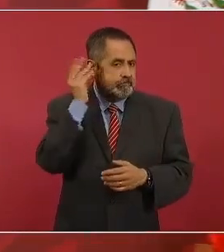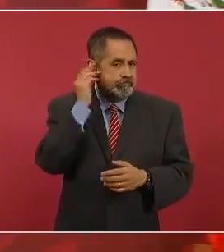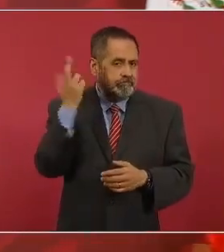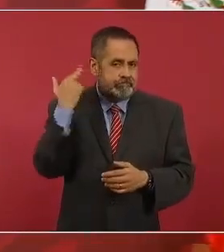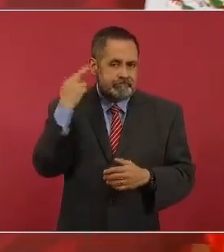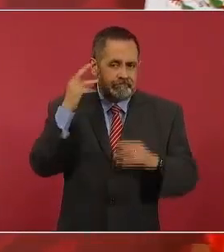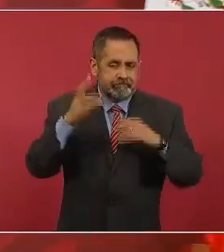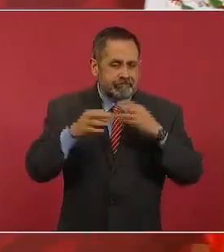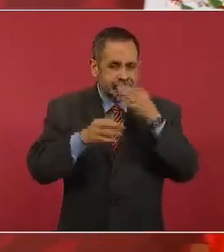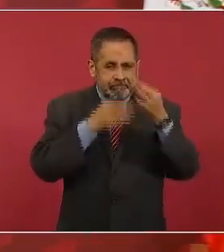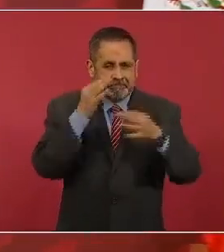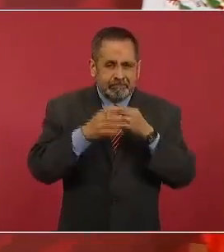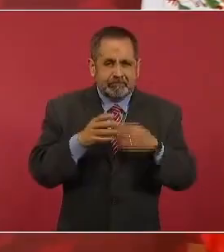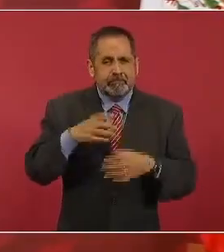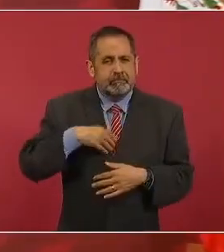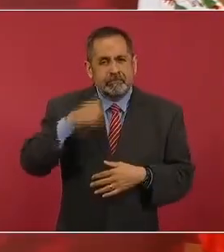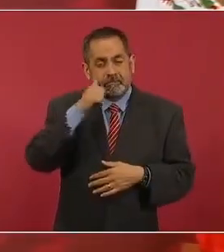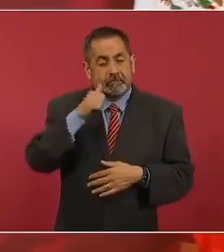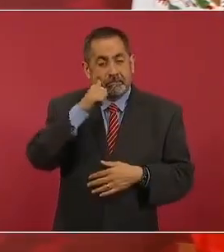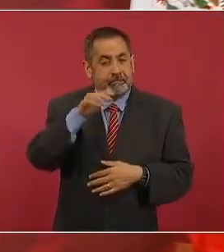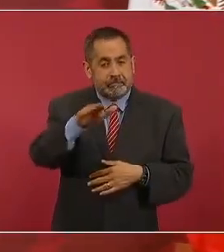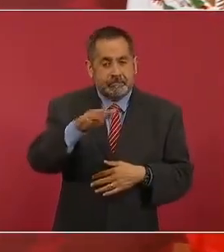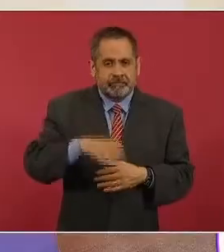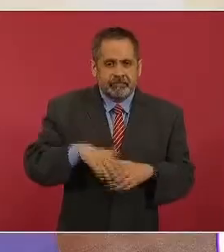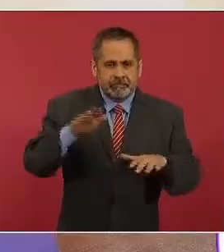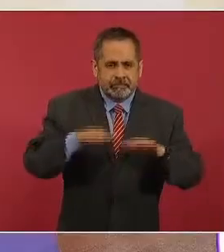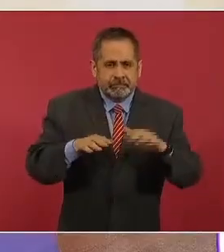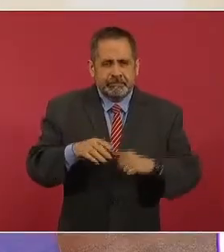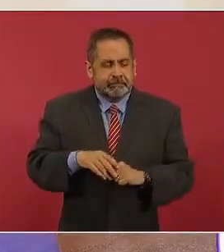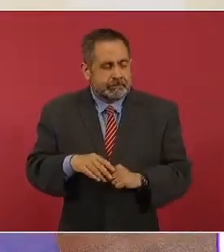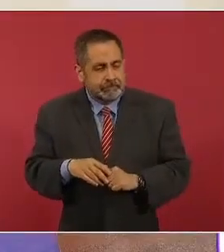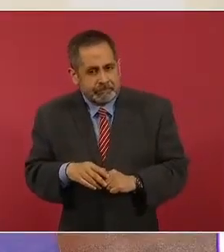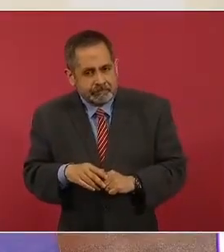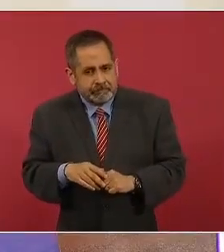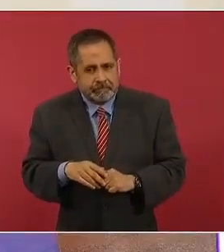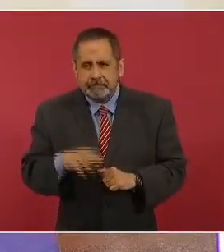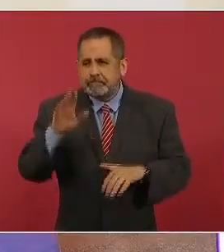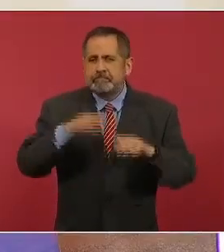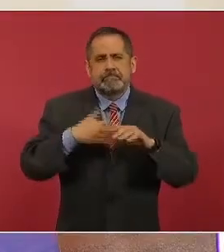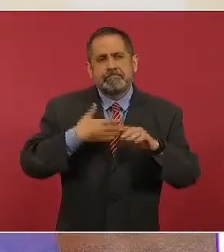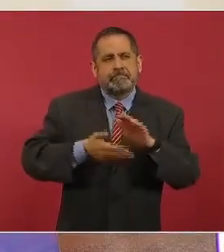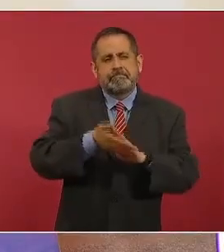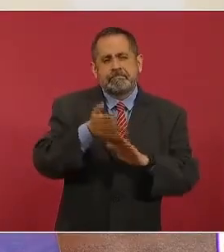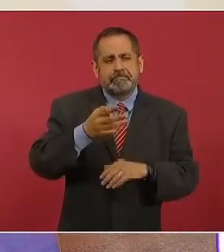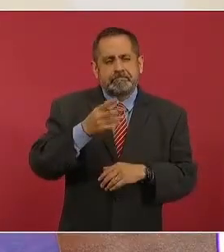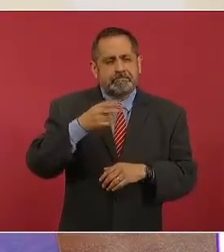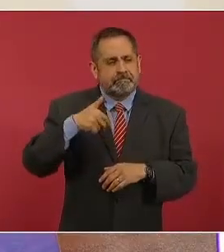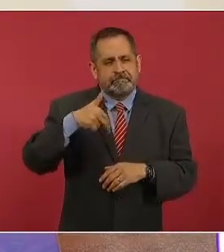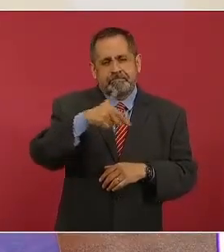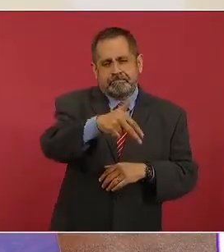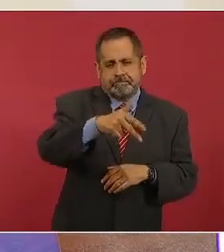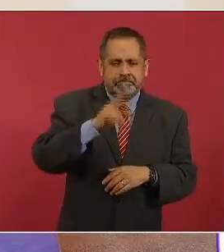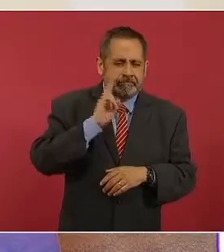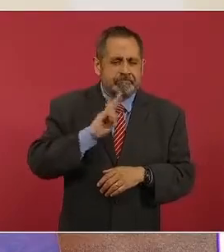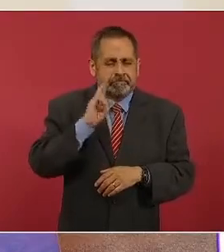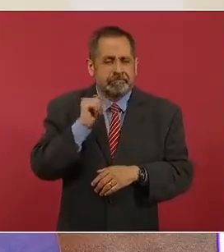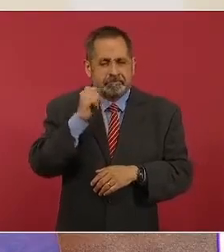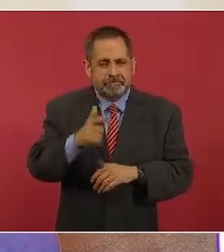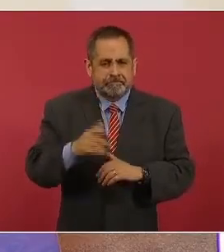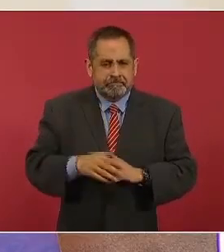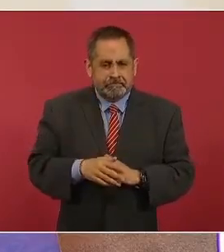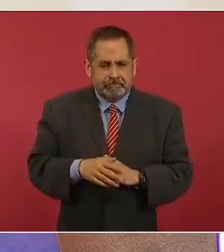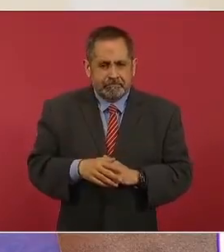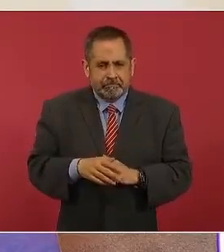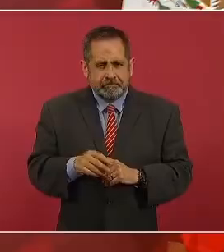Es que yo salgo a veces que voy a caminar